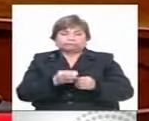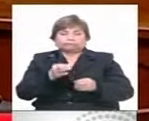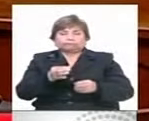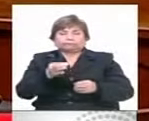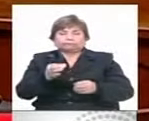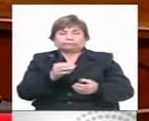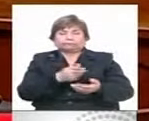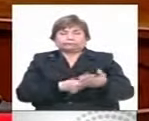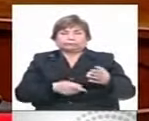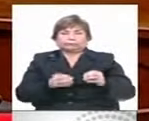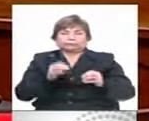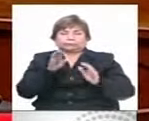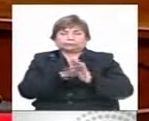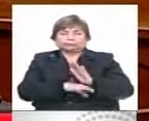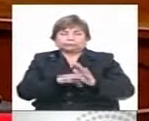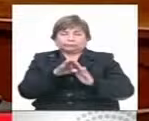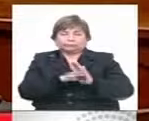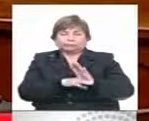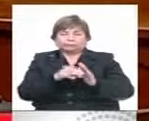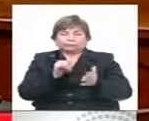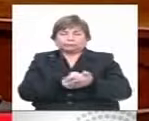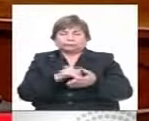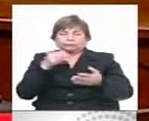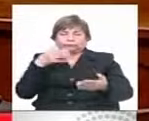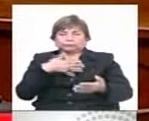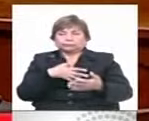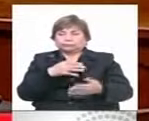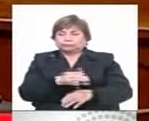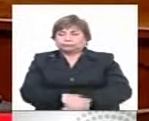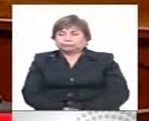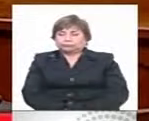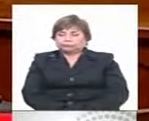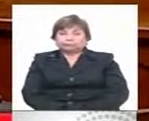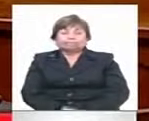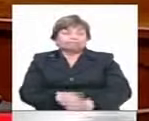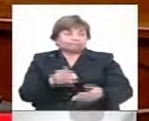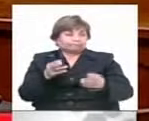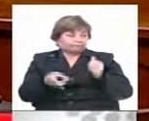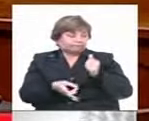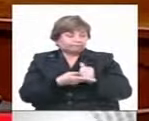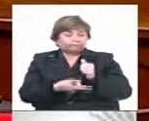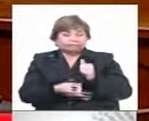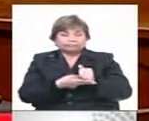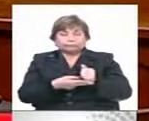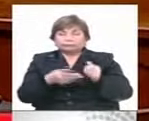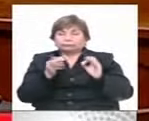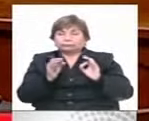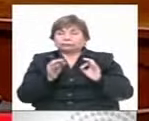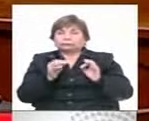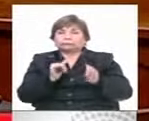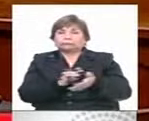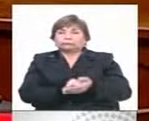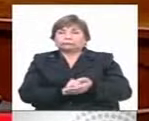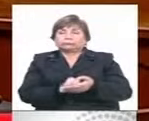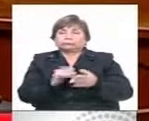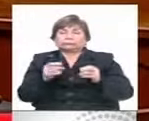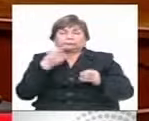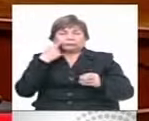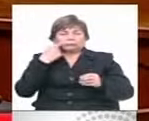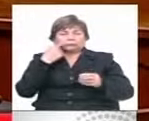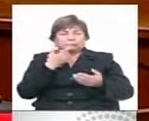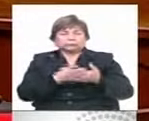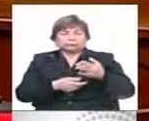la cobertura a menores en situación vulnerable. Aseguraremos una atención adecuada e integral a niñas, niños